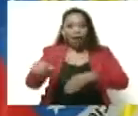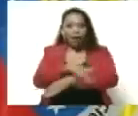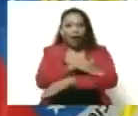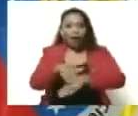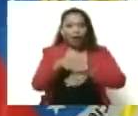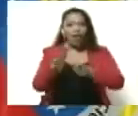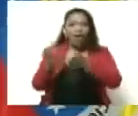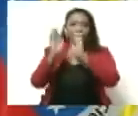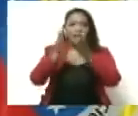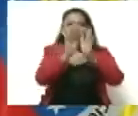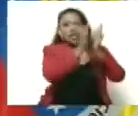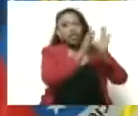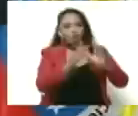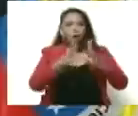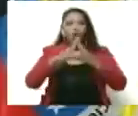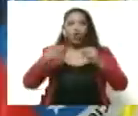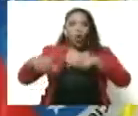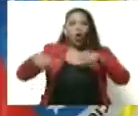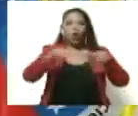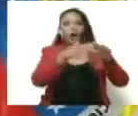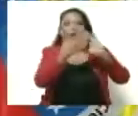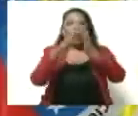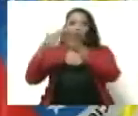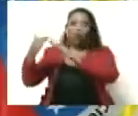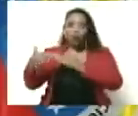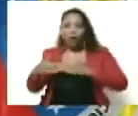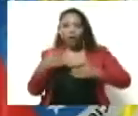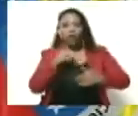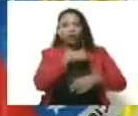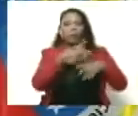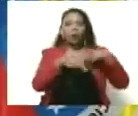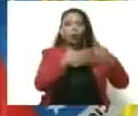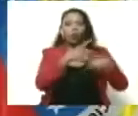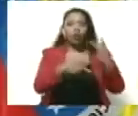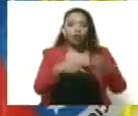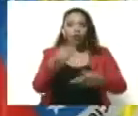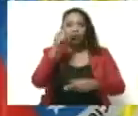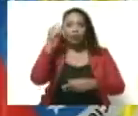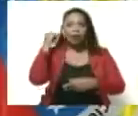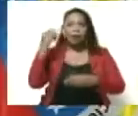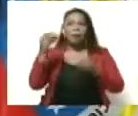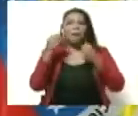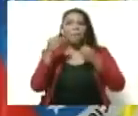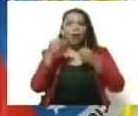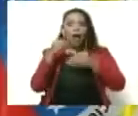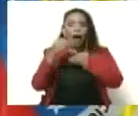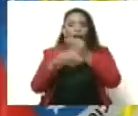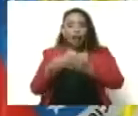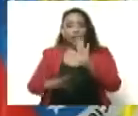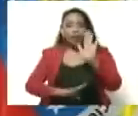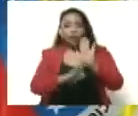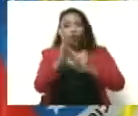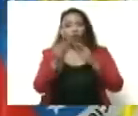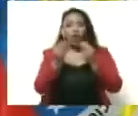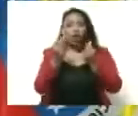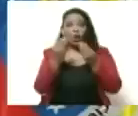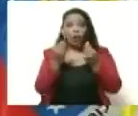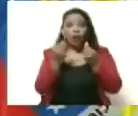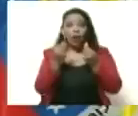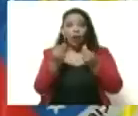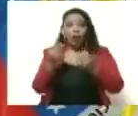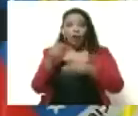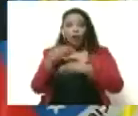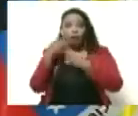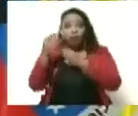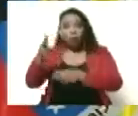urbanización, en todos los espacios de la República, en los espacios rurales de nuestros productores, nuestras productoras, para garantizar el desarrollo económico y proveerle